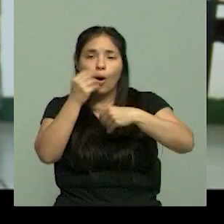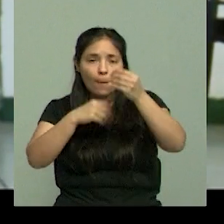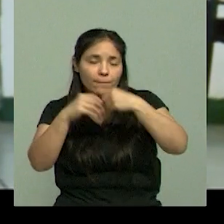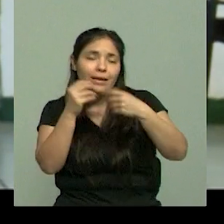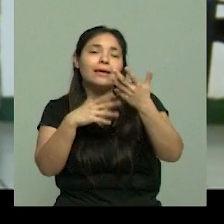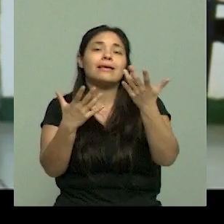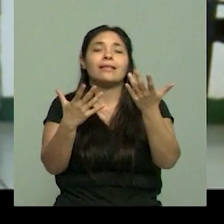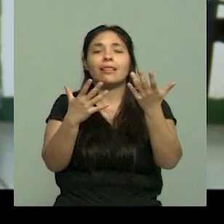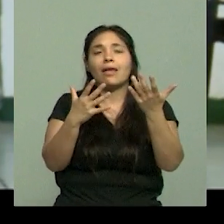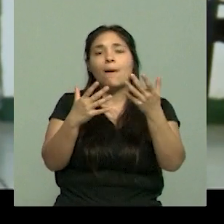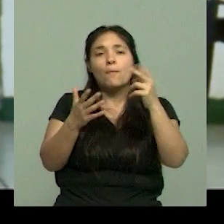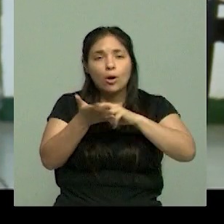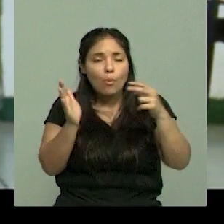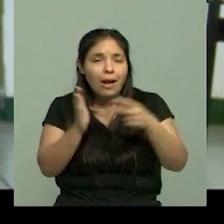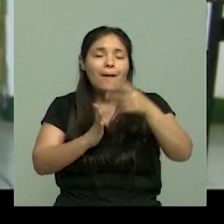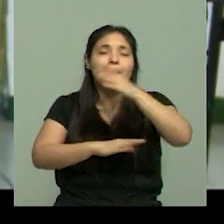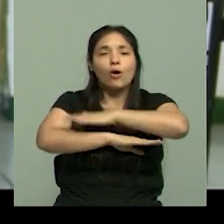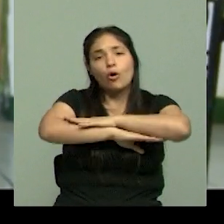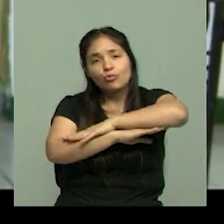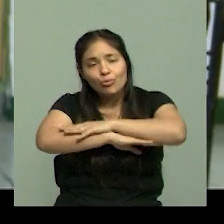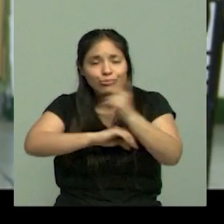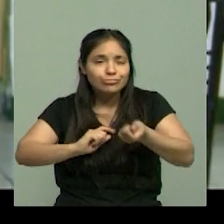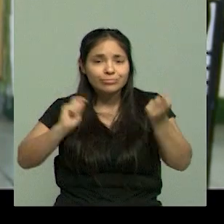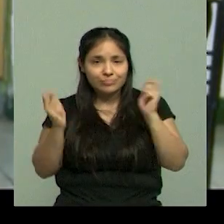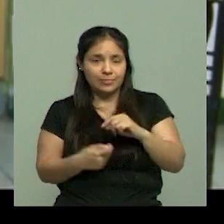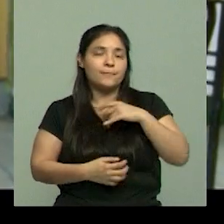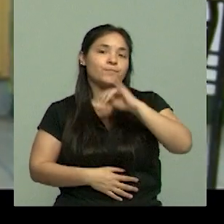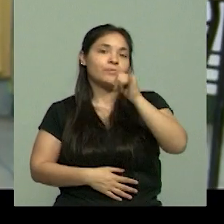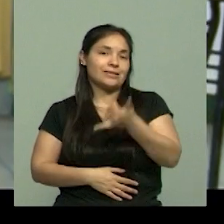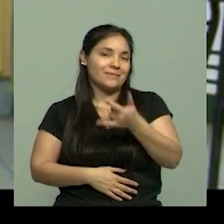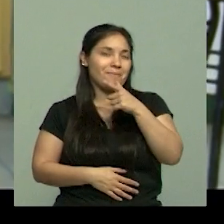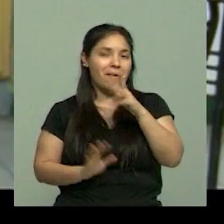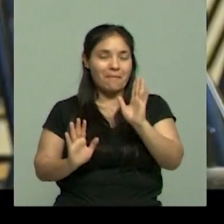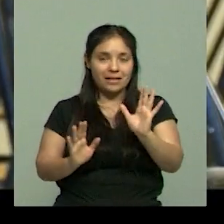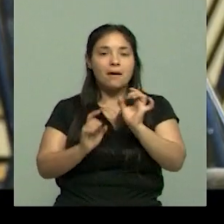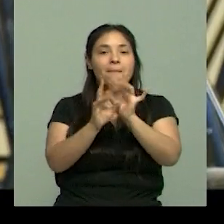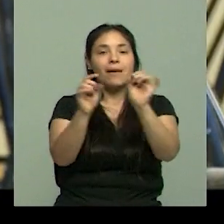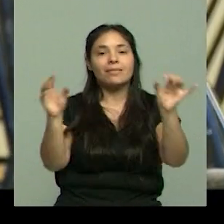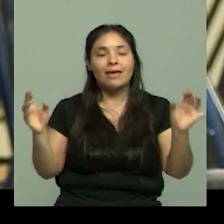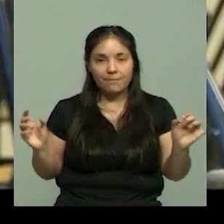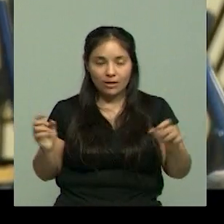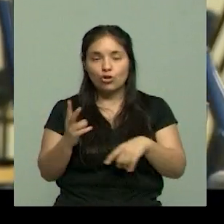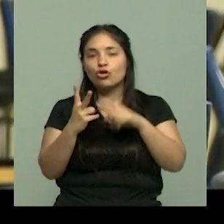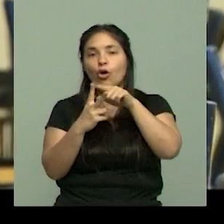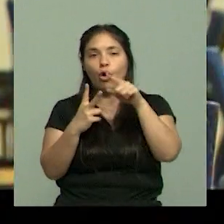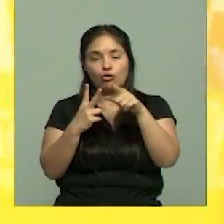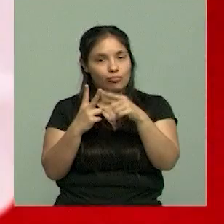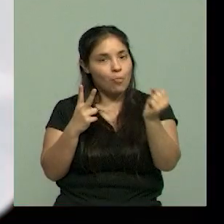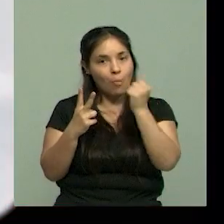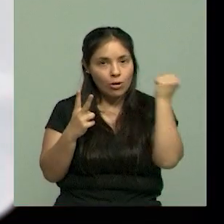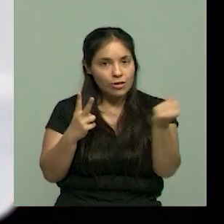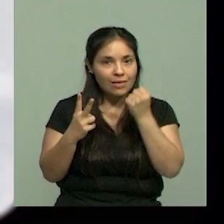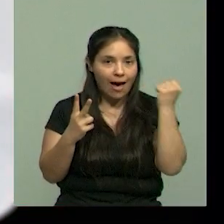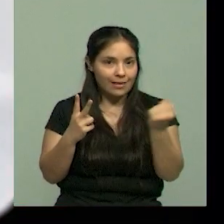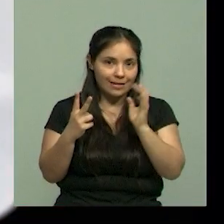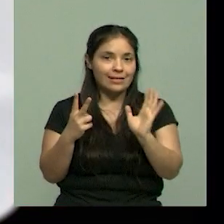son estas problemáticas de nuestra conducta en este aspecto. Sí, yo creo que la pandemia jugó dos papeles muy fuertes.